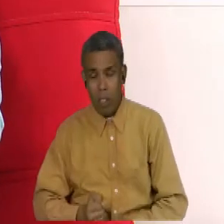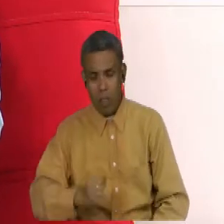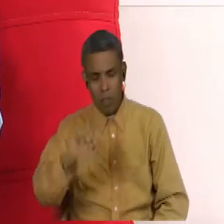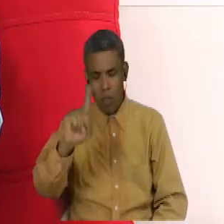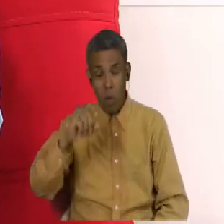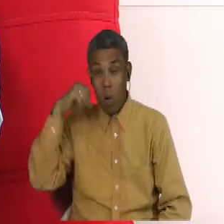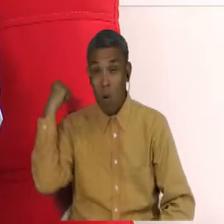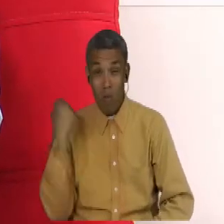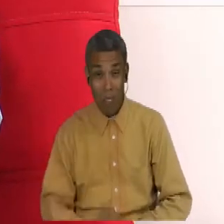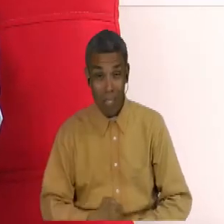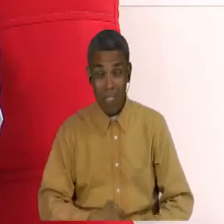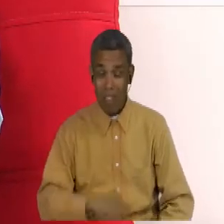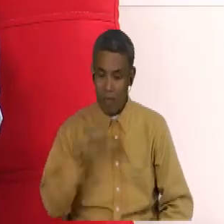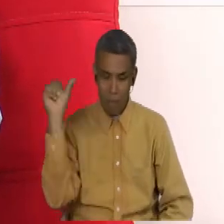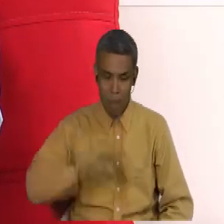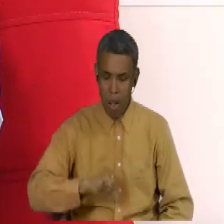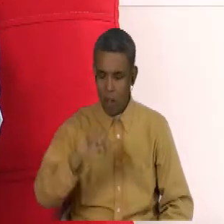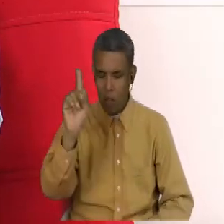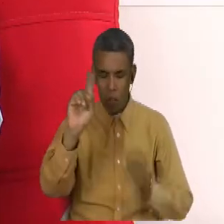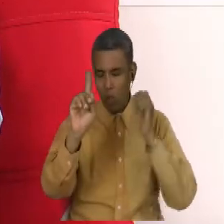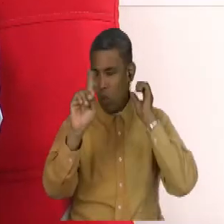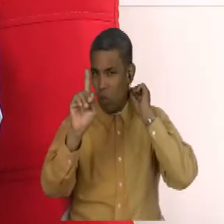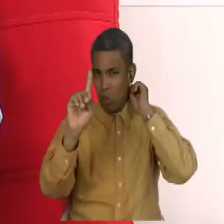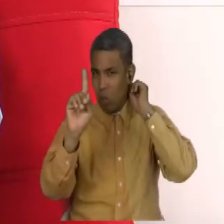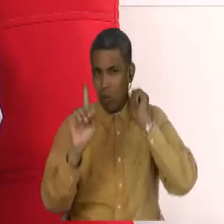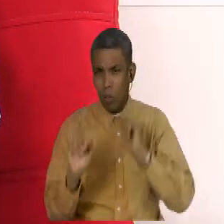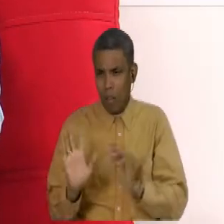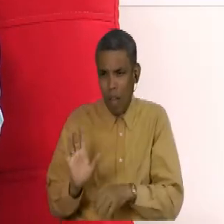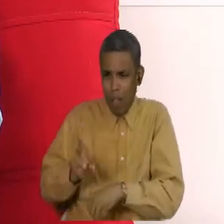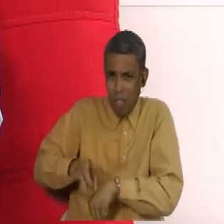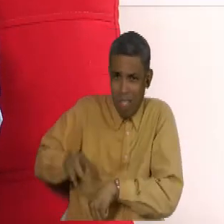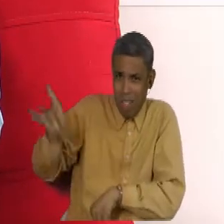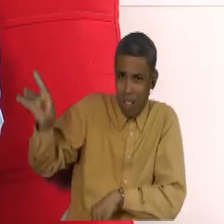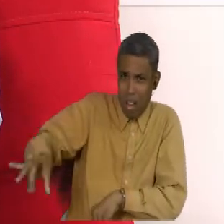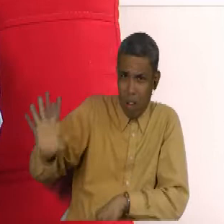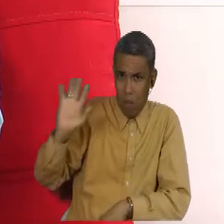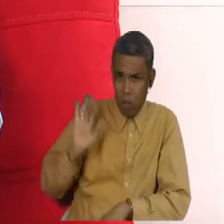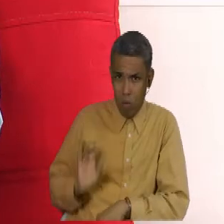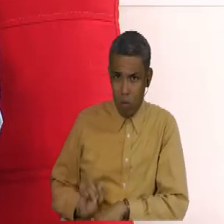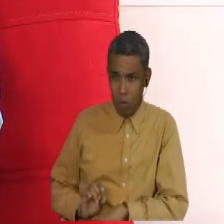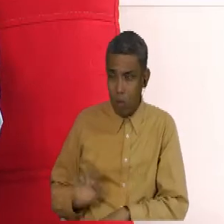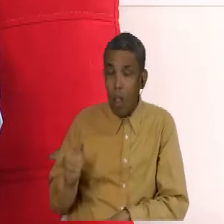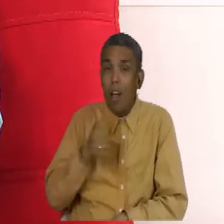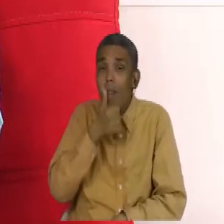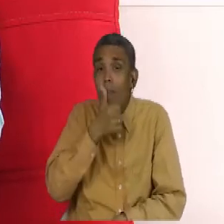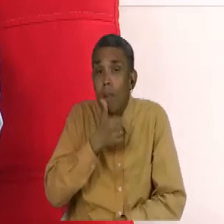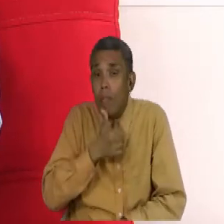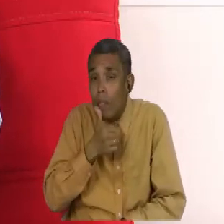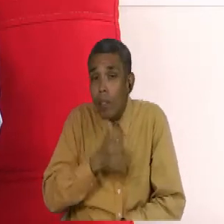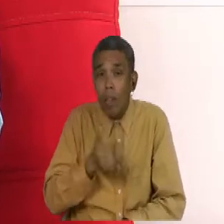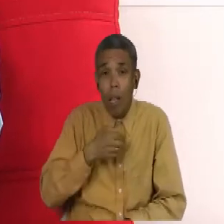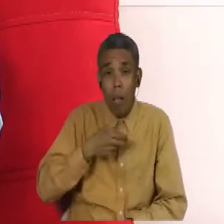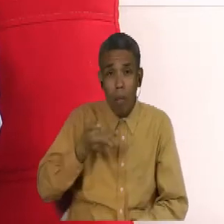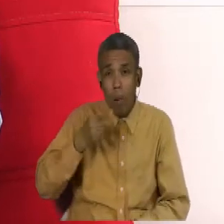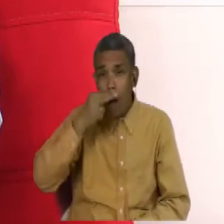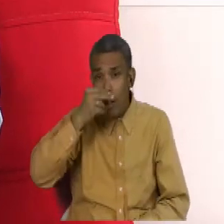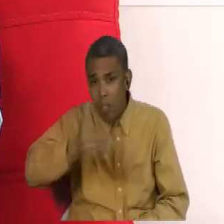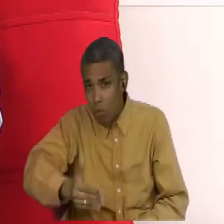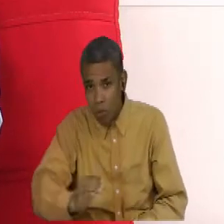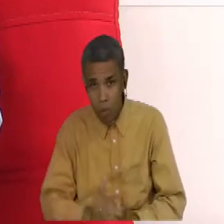nunca. Y la última recomendación es: téngale paciencia. Ninguno